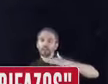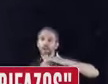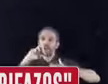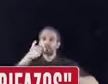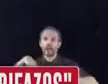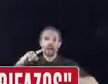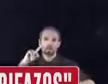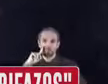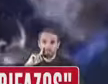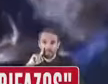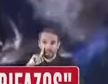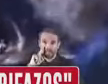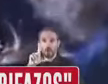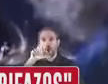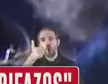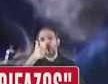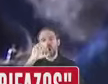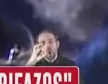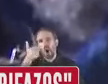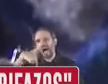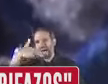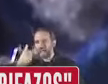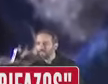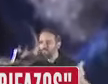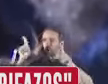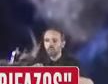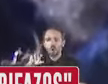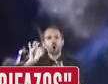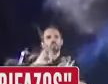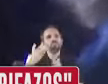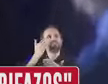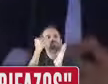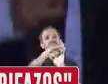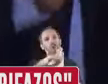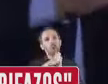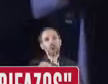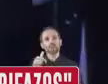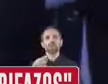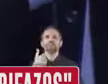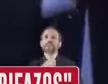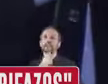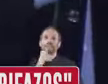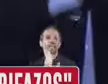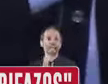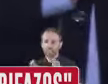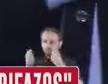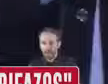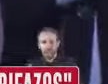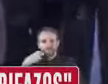lohana volvió con el programa de medicamentos gratis para nuestros viejos y viejas